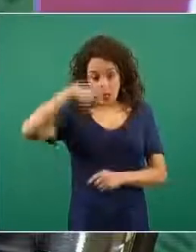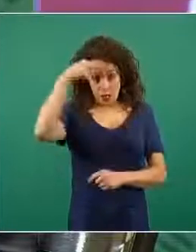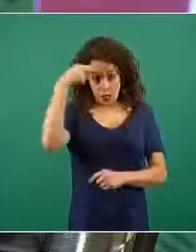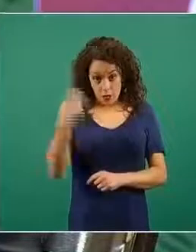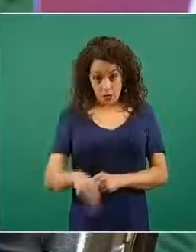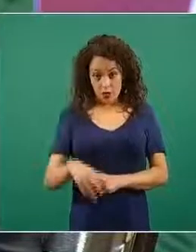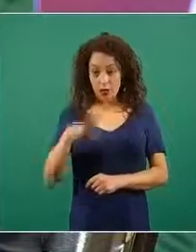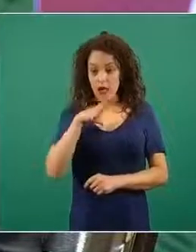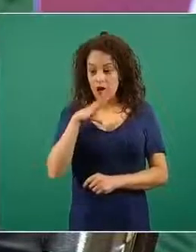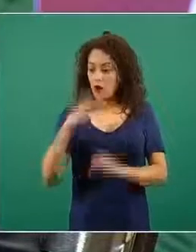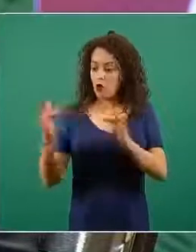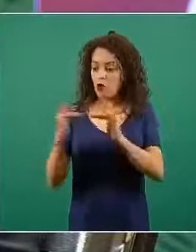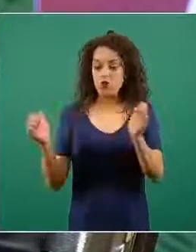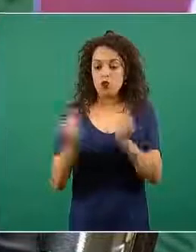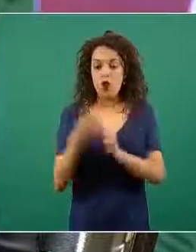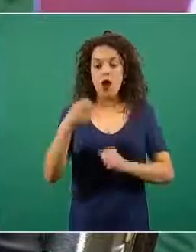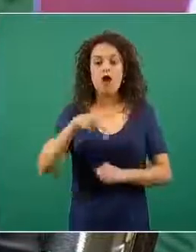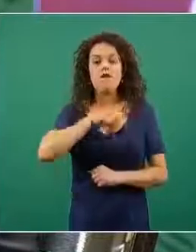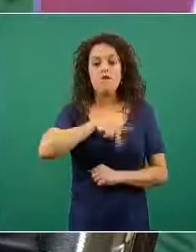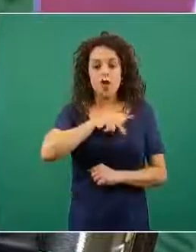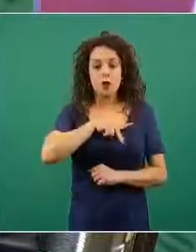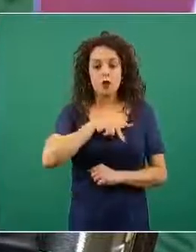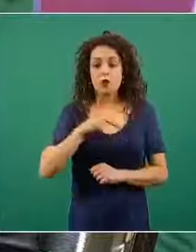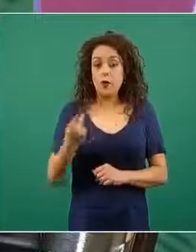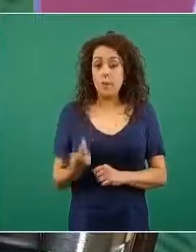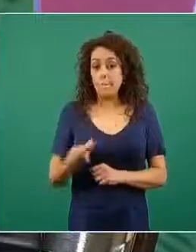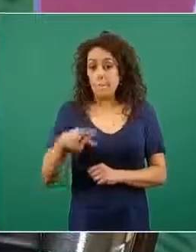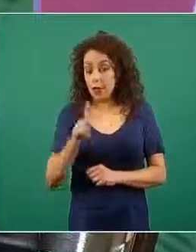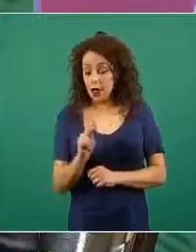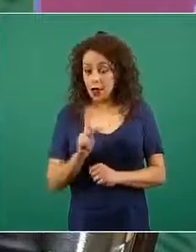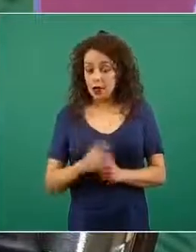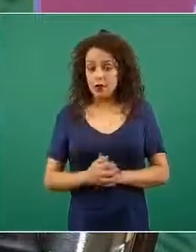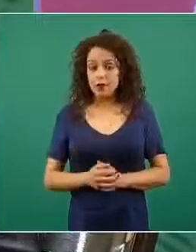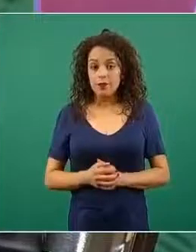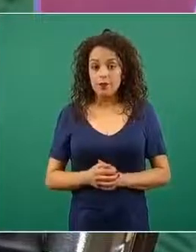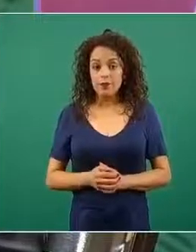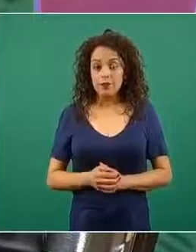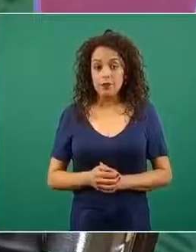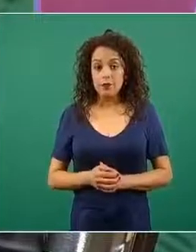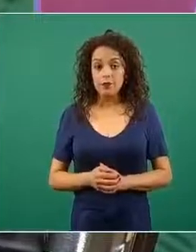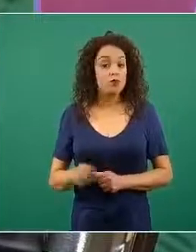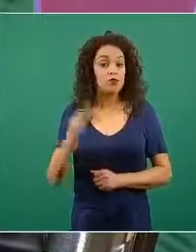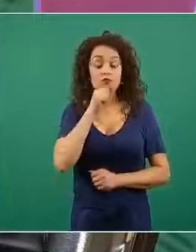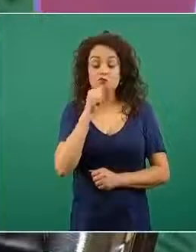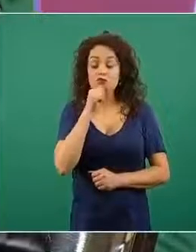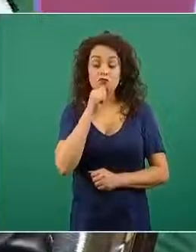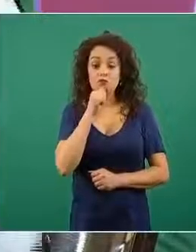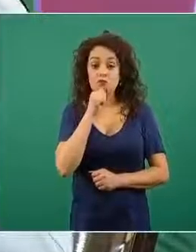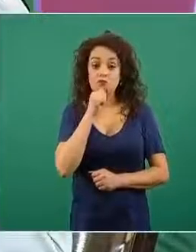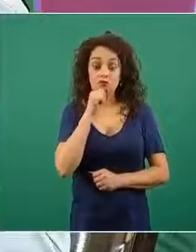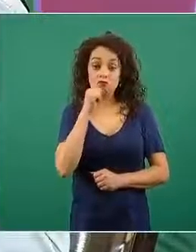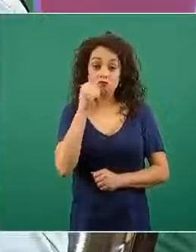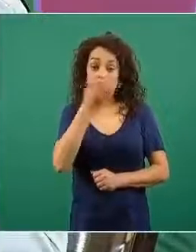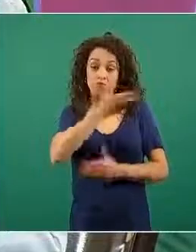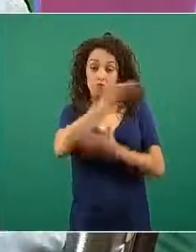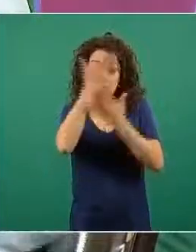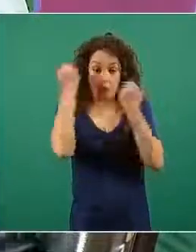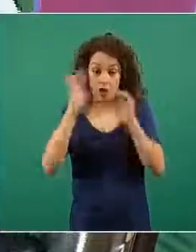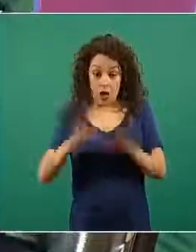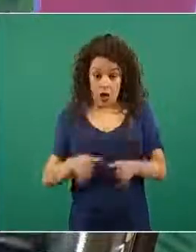tuvieron contacto con el virus, ¿sí? Sin embargo, aún no se conoce con